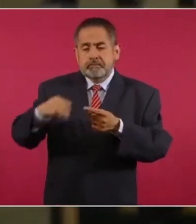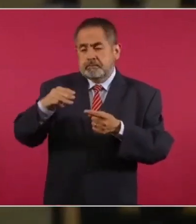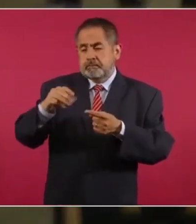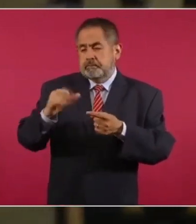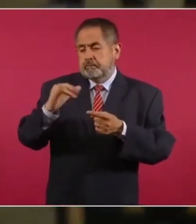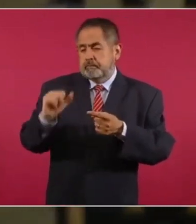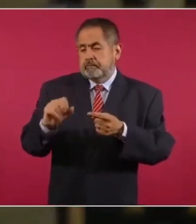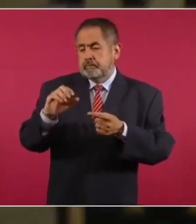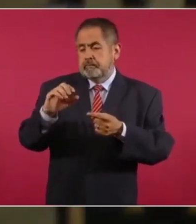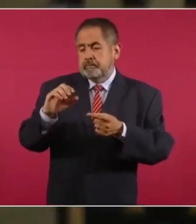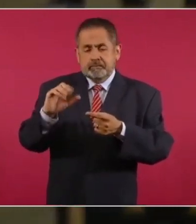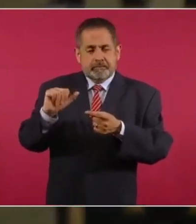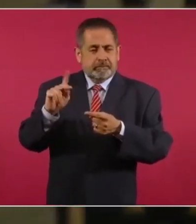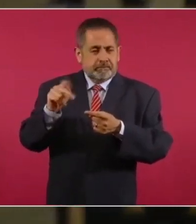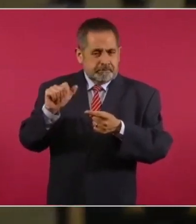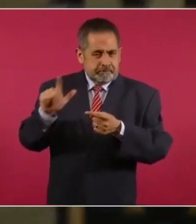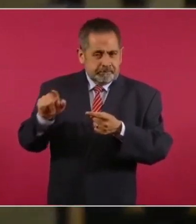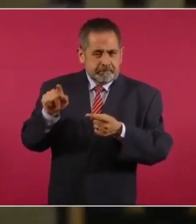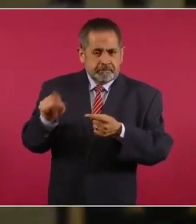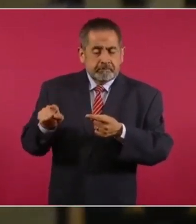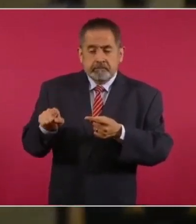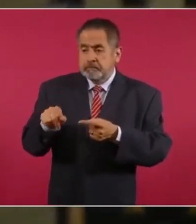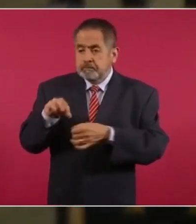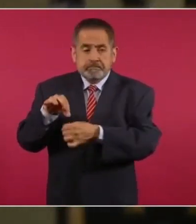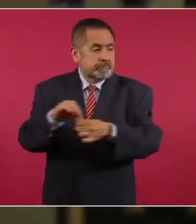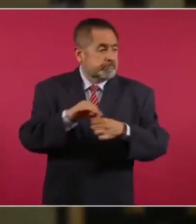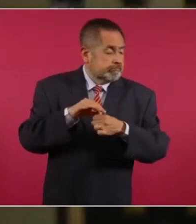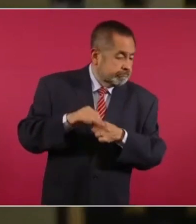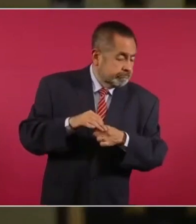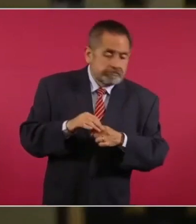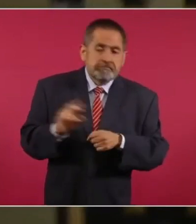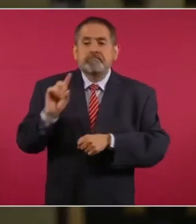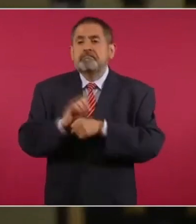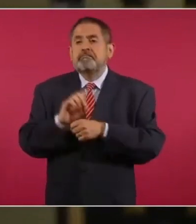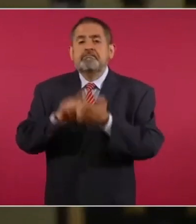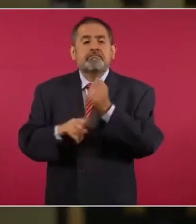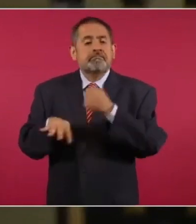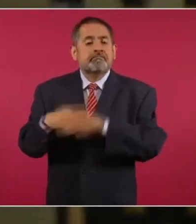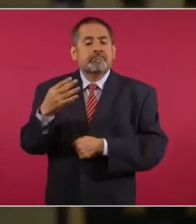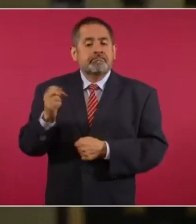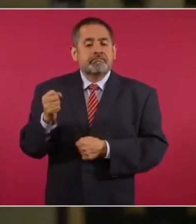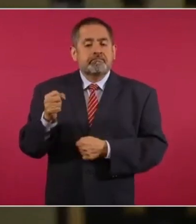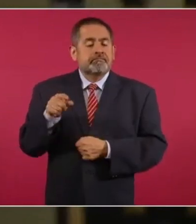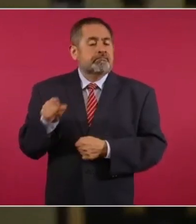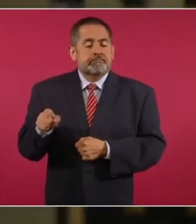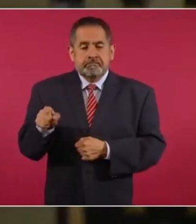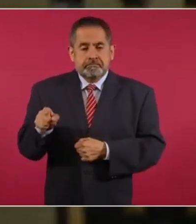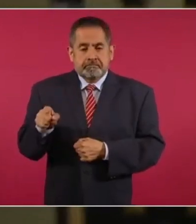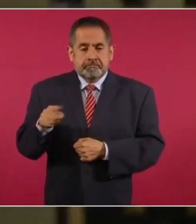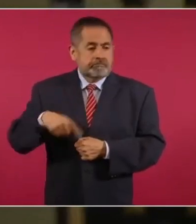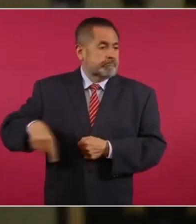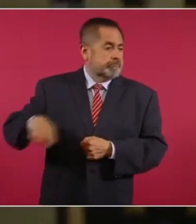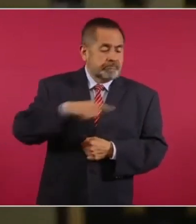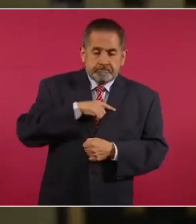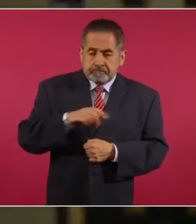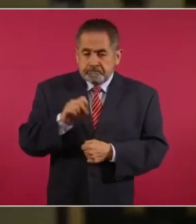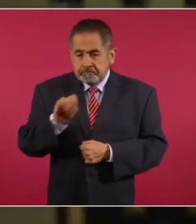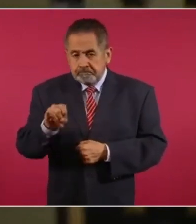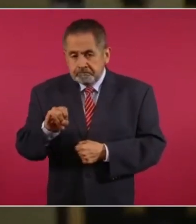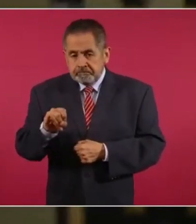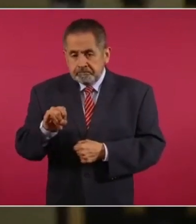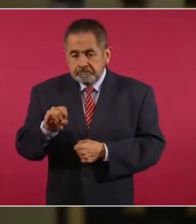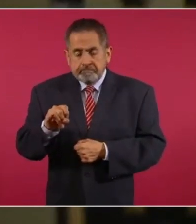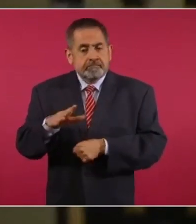Marciano Zulcamal, donde por mayoría de votos, el 14 de septiembre, los regidores aprobaron el